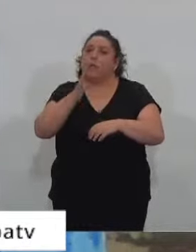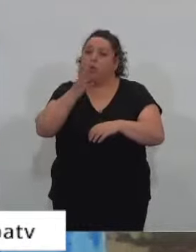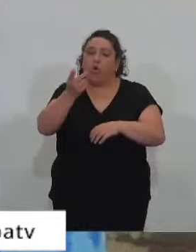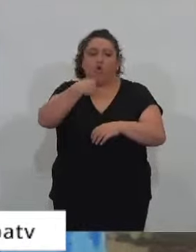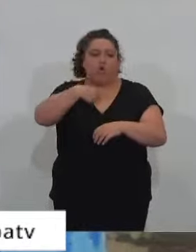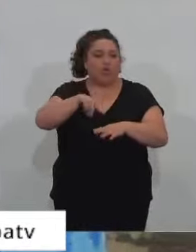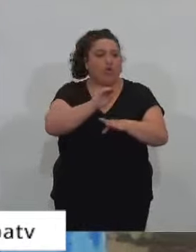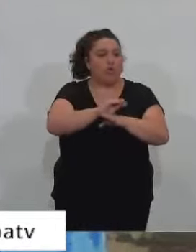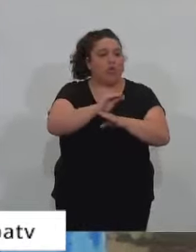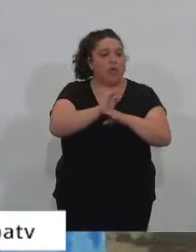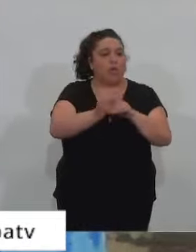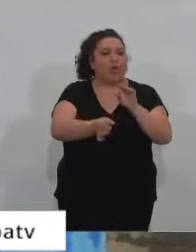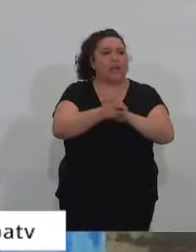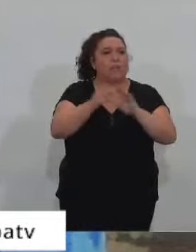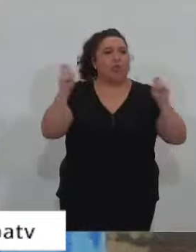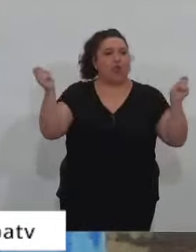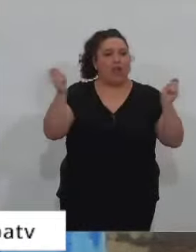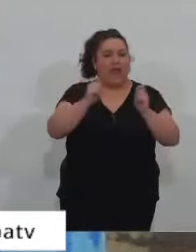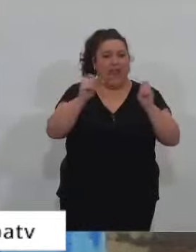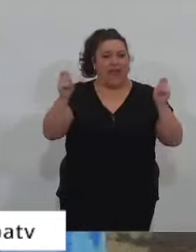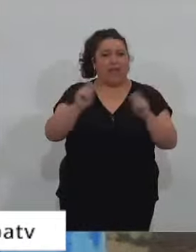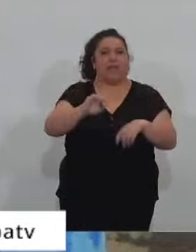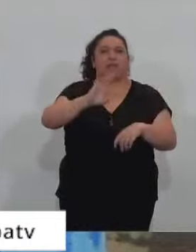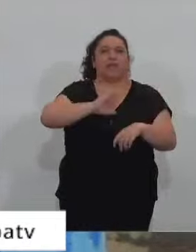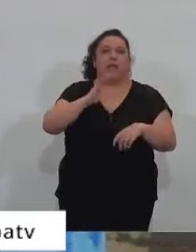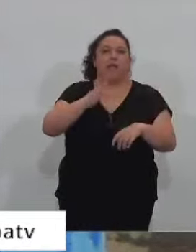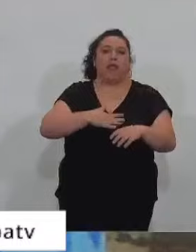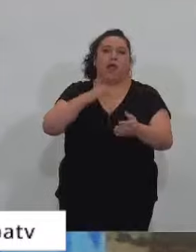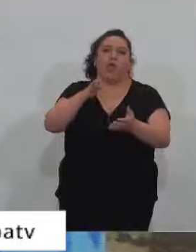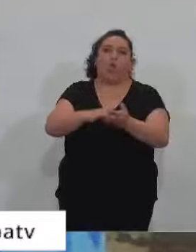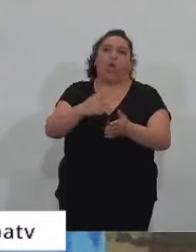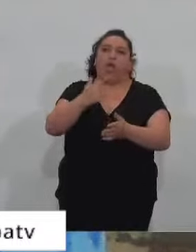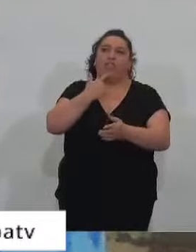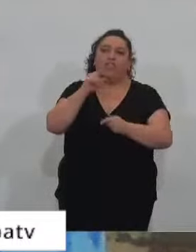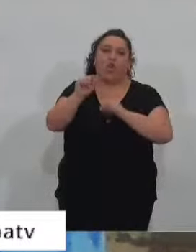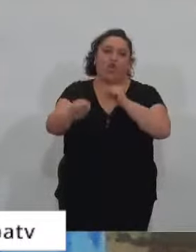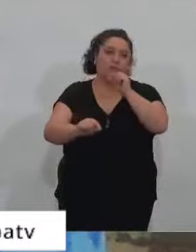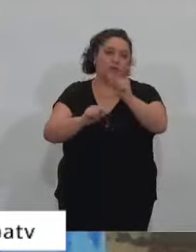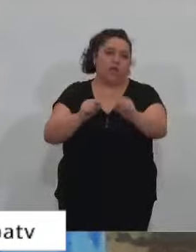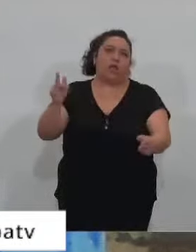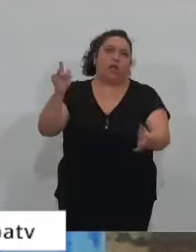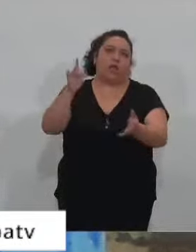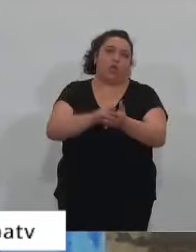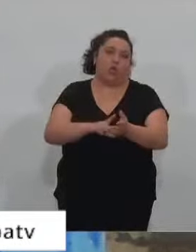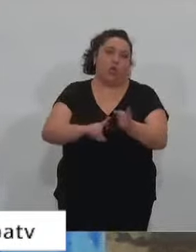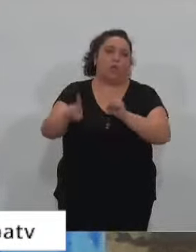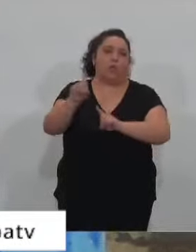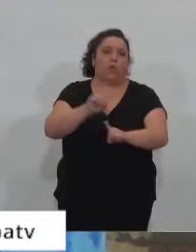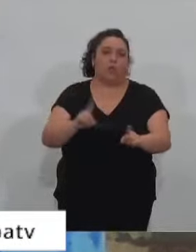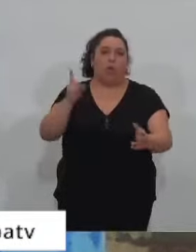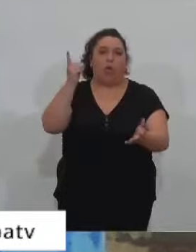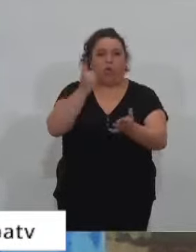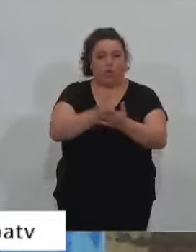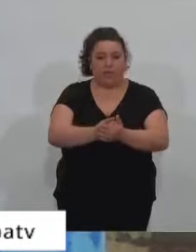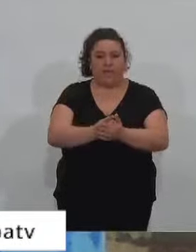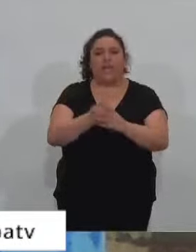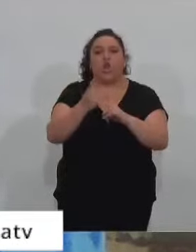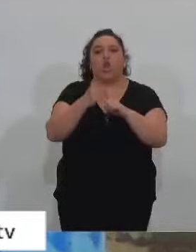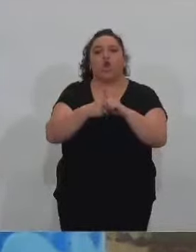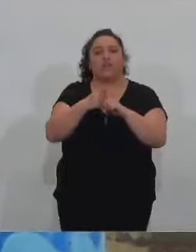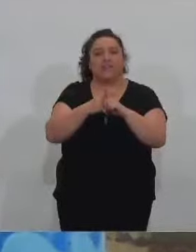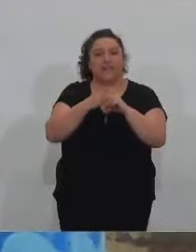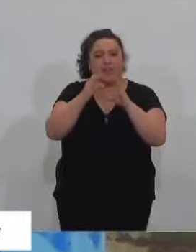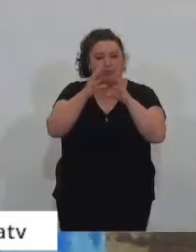salga alguien diciendo que está contaminada tenemos otro problema. Les digo que los niveles de turbidez están en todas las aguas del